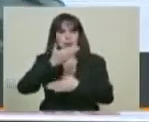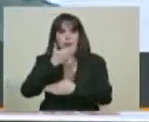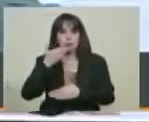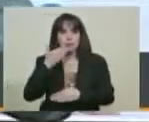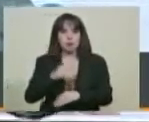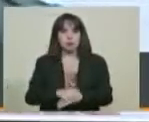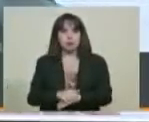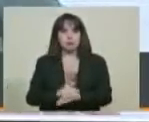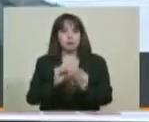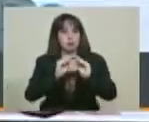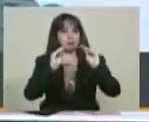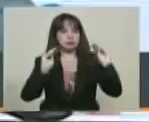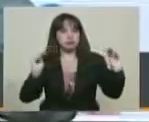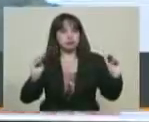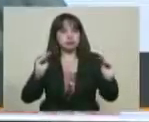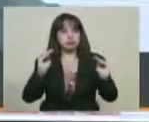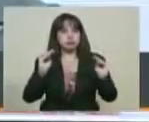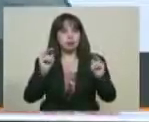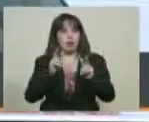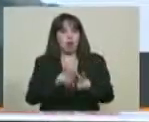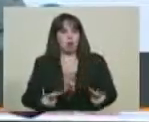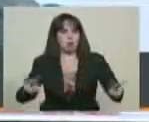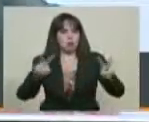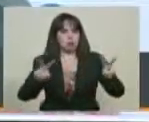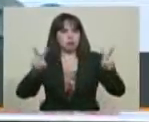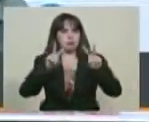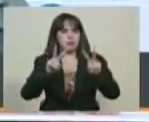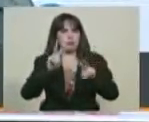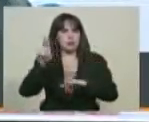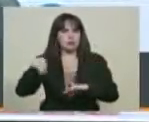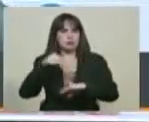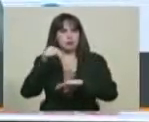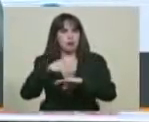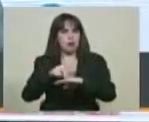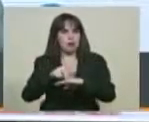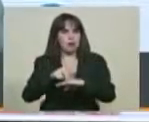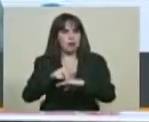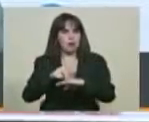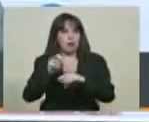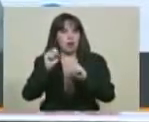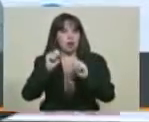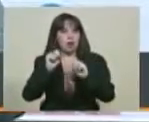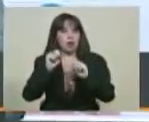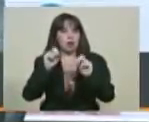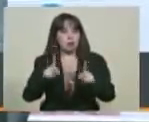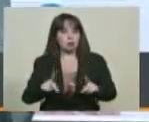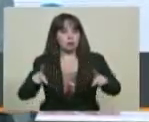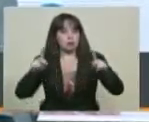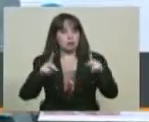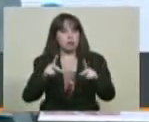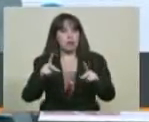de convocar la voluntad nacional para que todo salga bien, es la oportunidad de oro para el país.